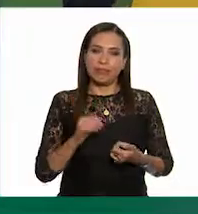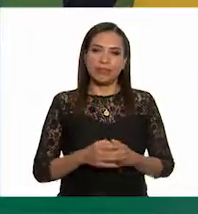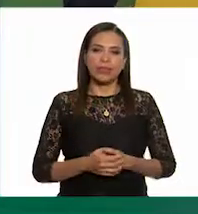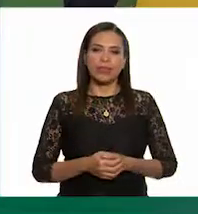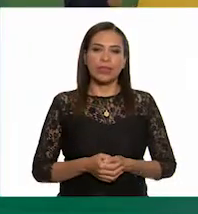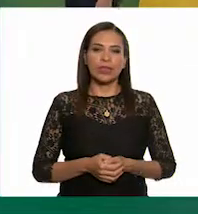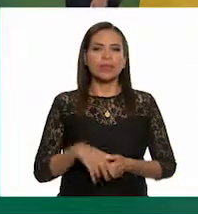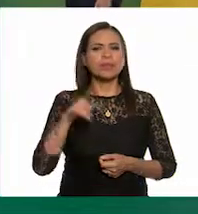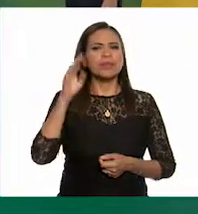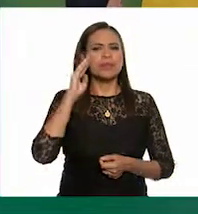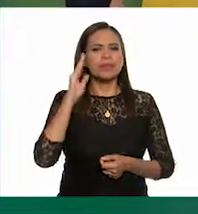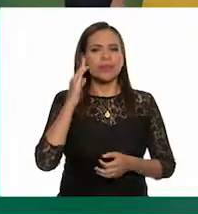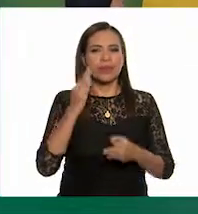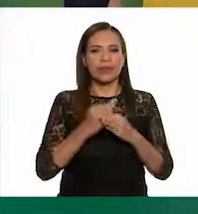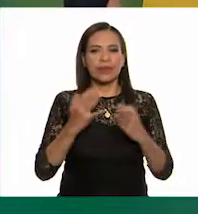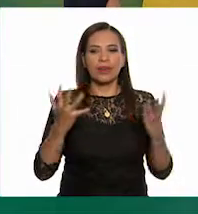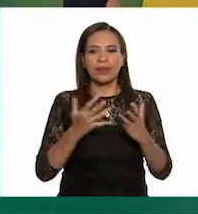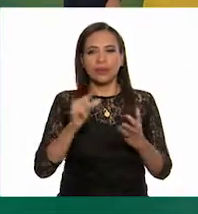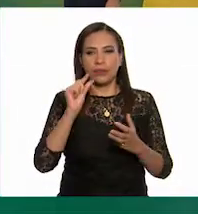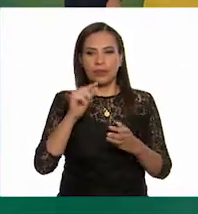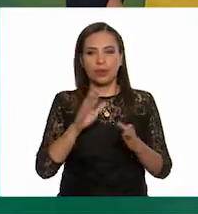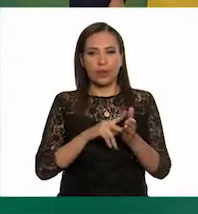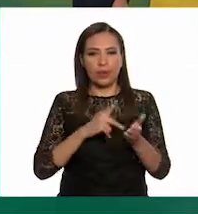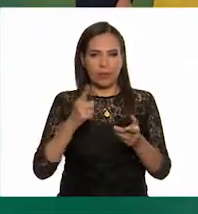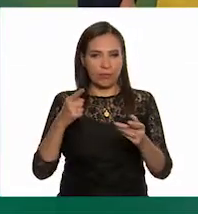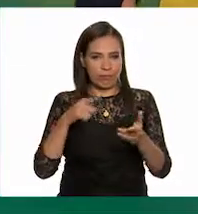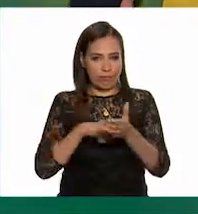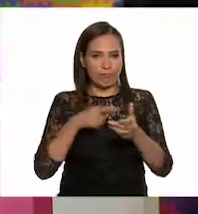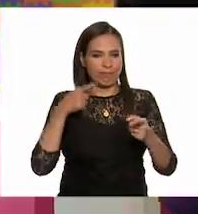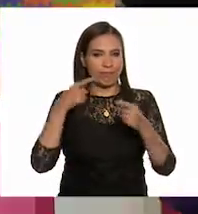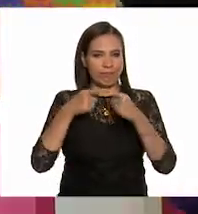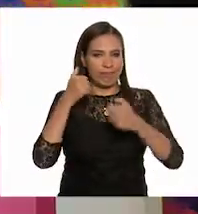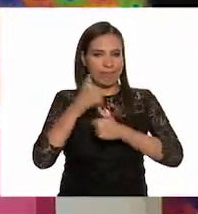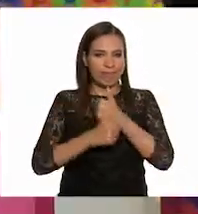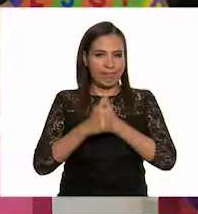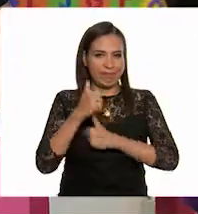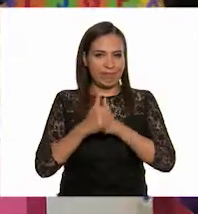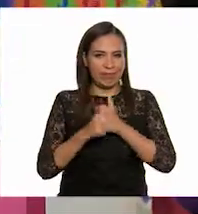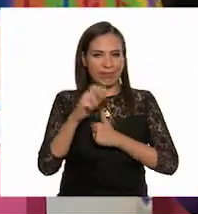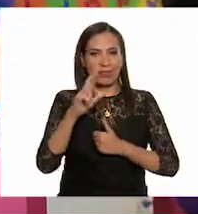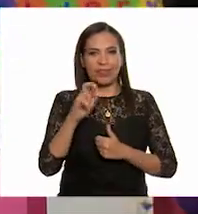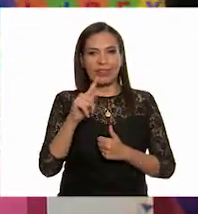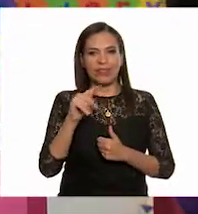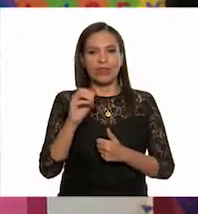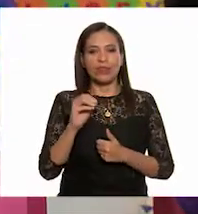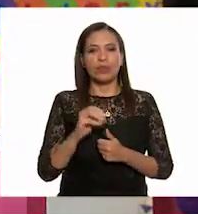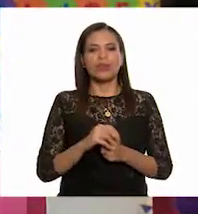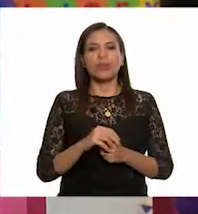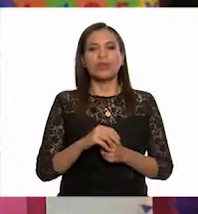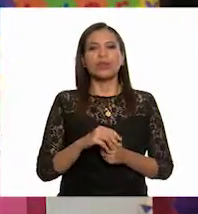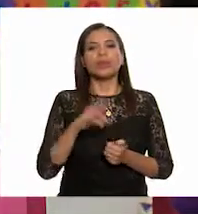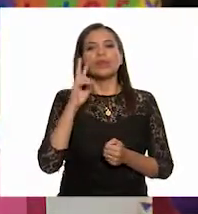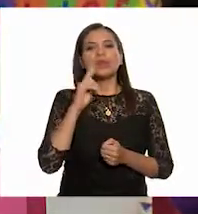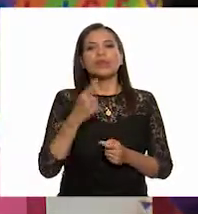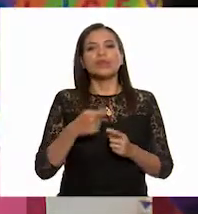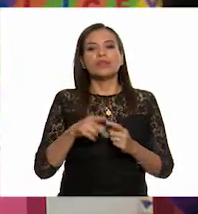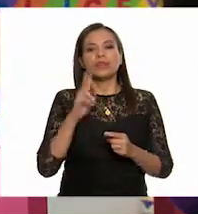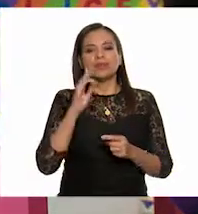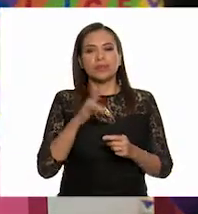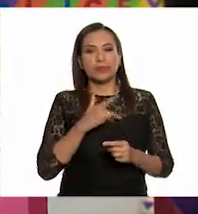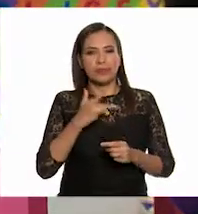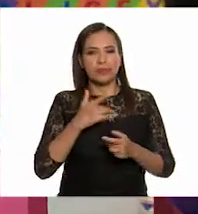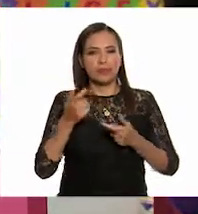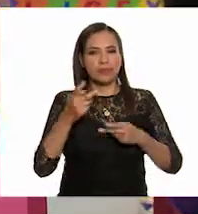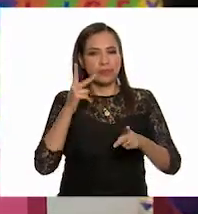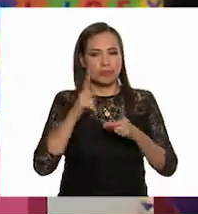¿Qué les parece si hacemos un pequeño reto? ¡Sí! ¿Reto? Sí, ya vamos a ponerle una pausa a nuestro cuento motor